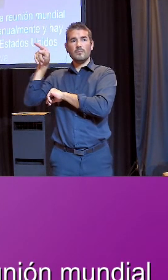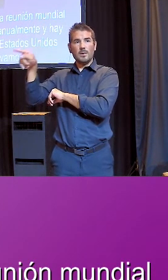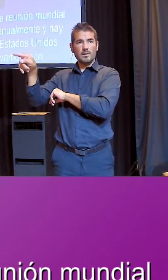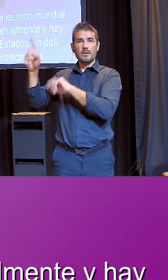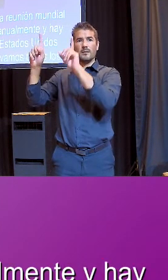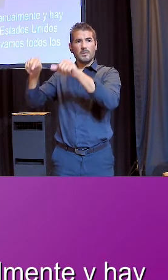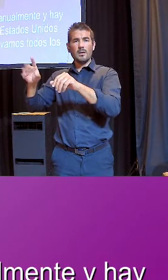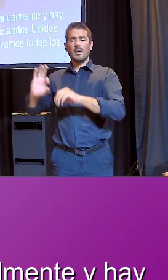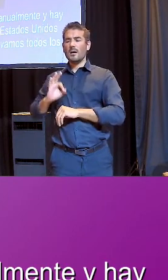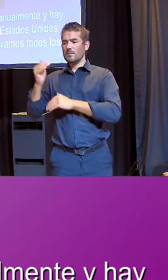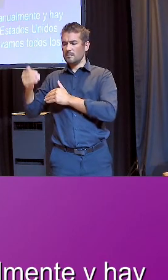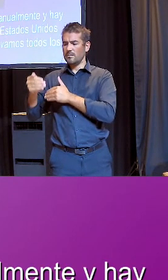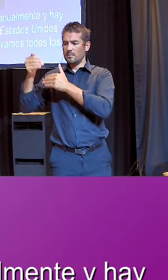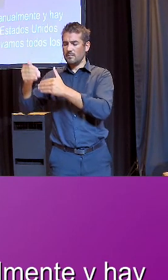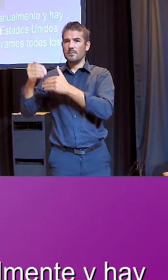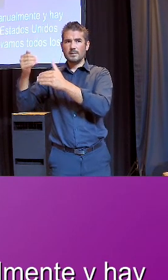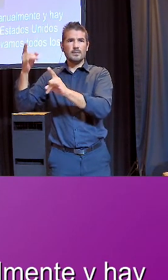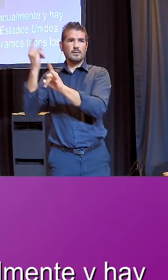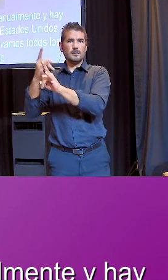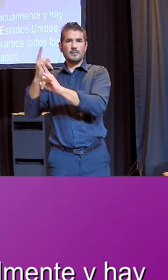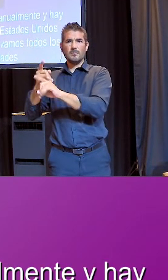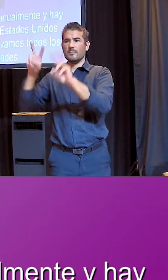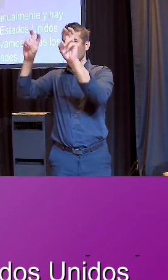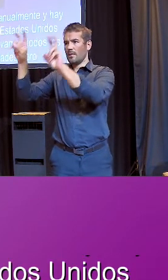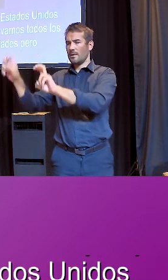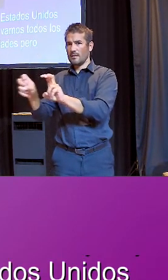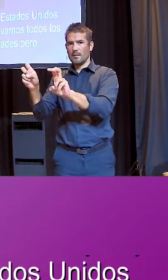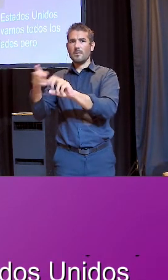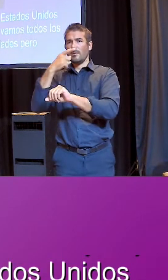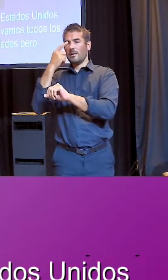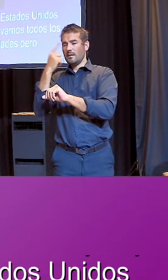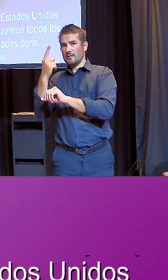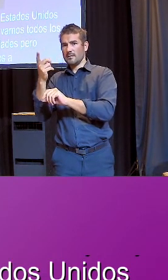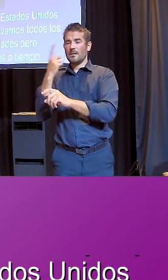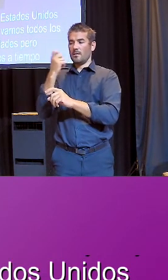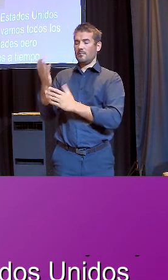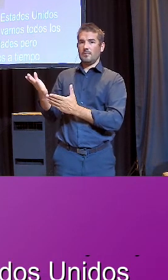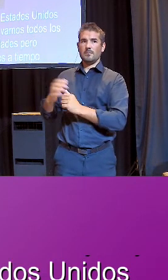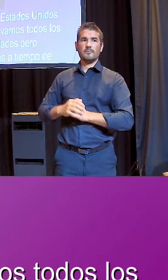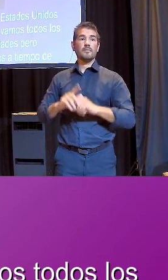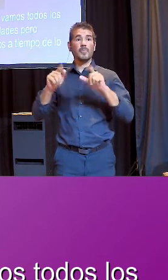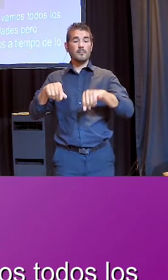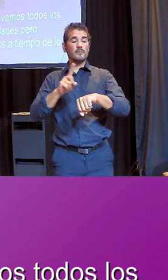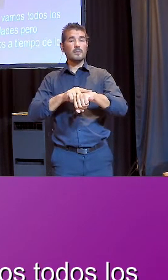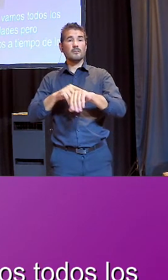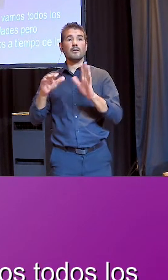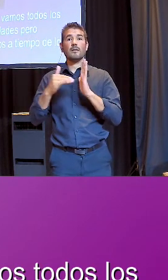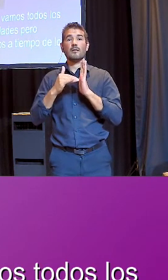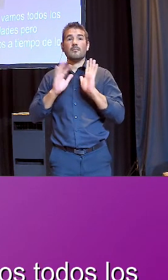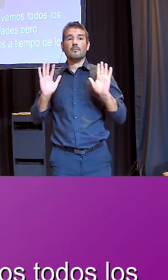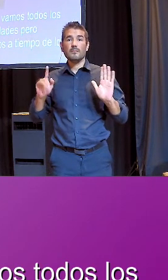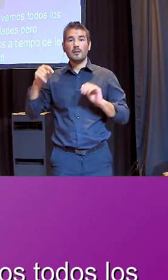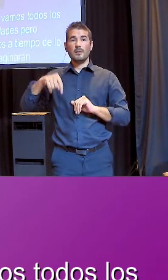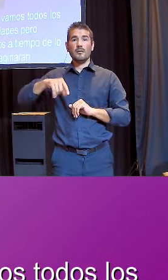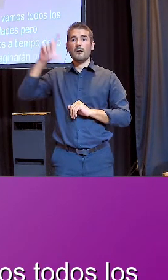los años y nos vamos enterando de las novedades. Pero también les voy a hablar un poco, si llegamos a tiempo, de lo que se está investigando acá. Como se imaginarán,